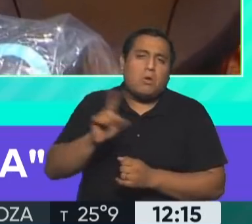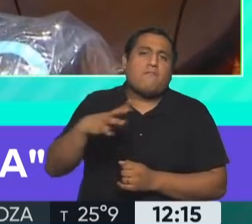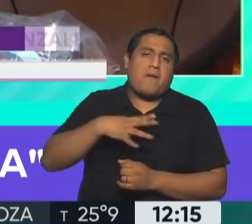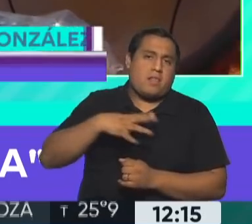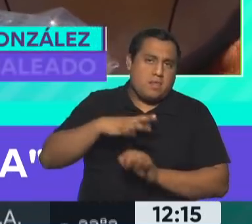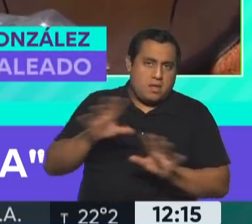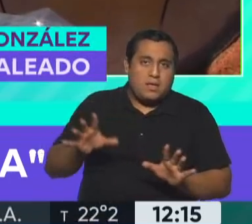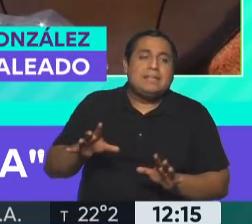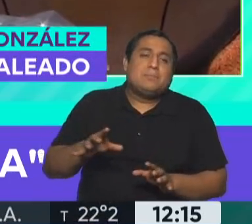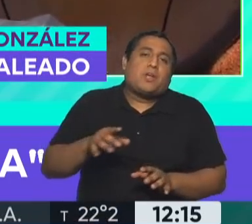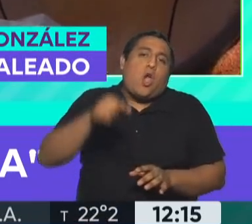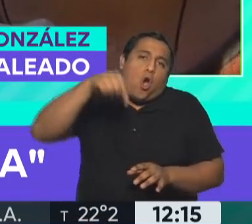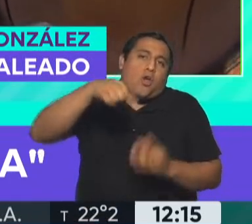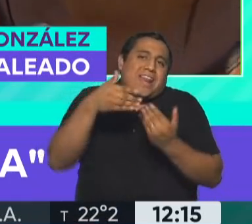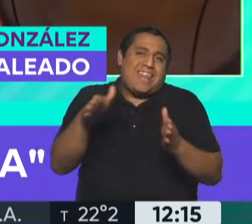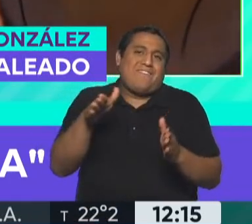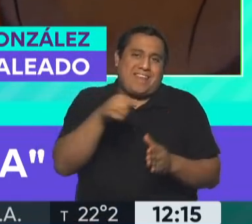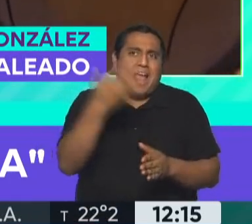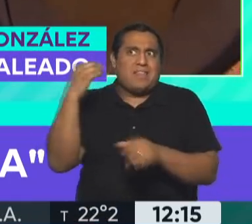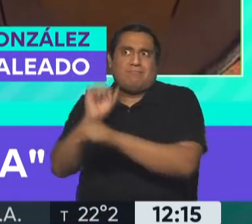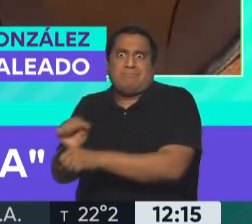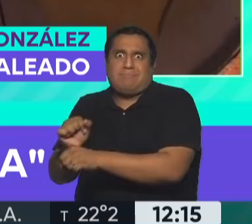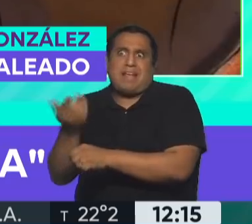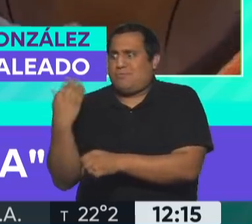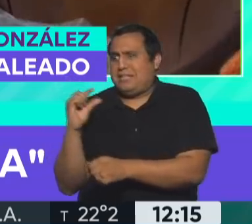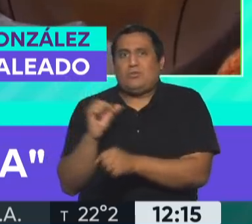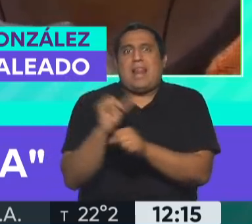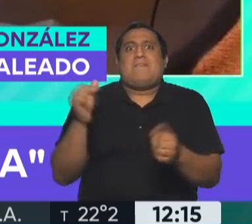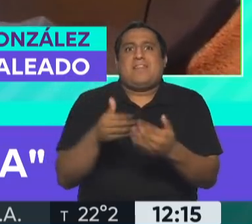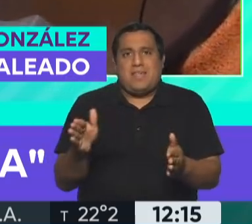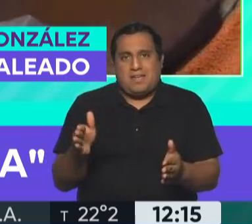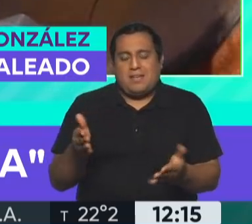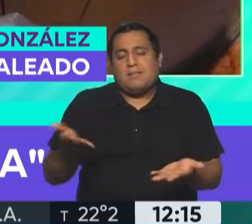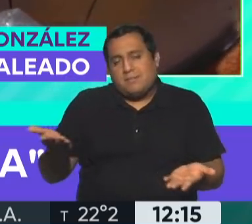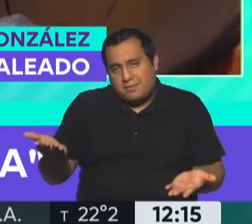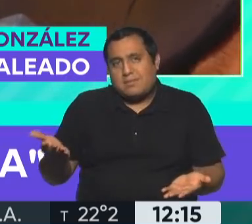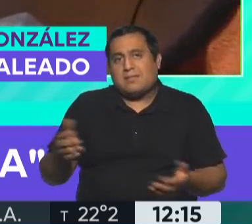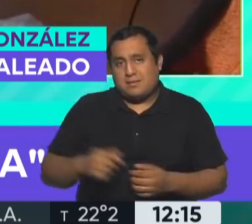todavía no, porque ellos recién hoy fueron liberados, hace un rato nomás. Así que